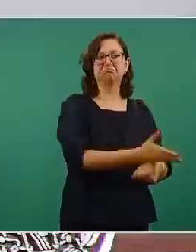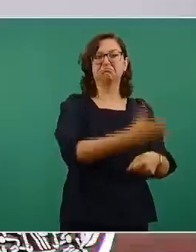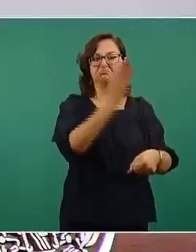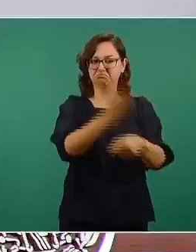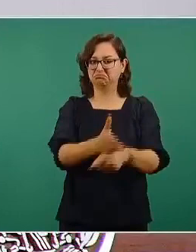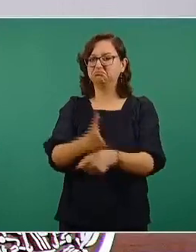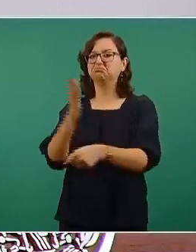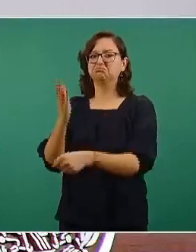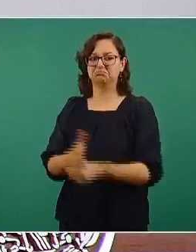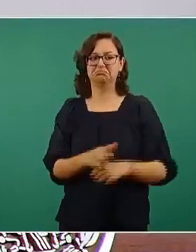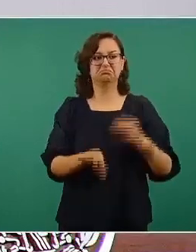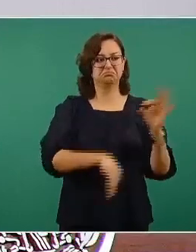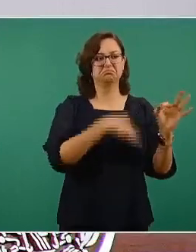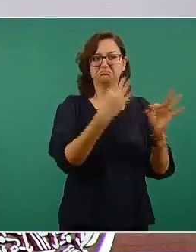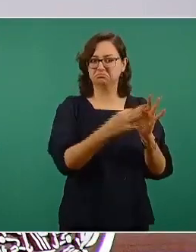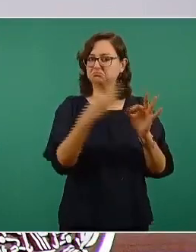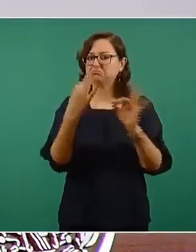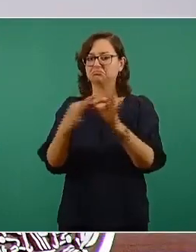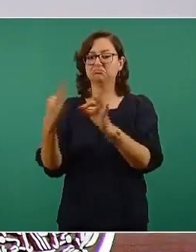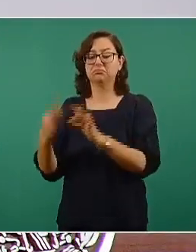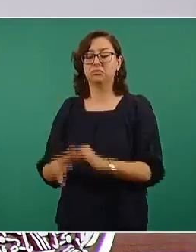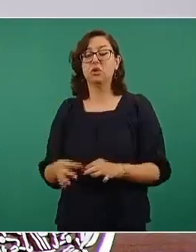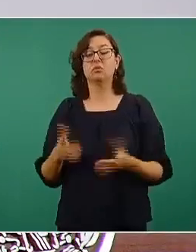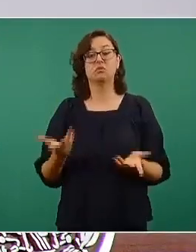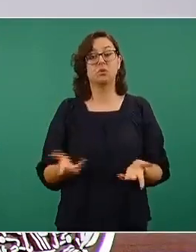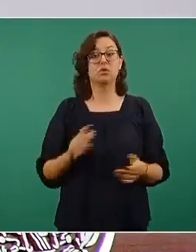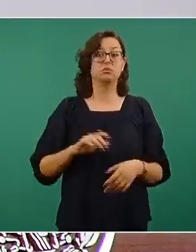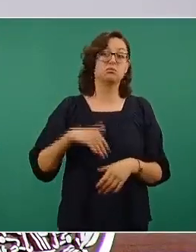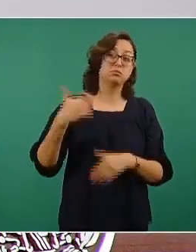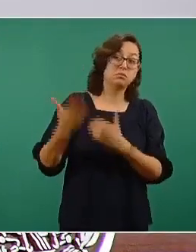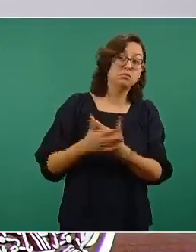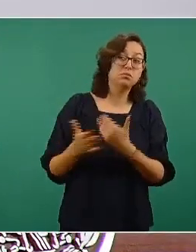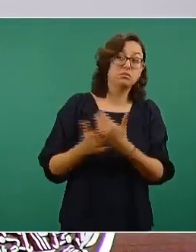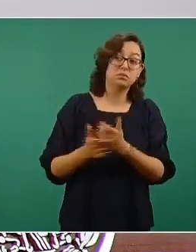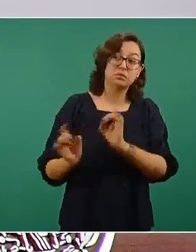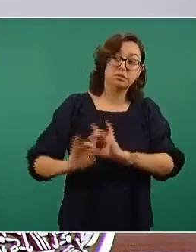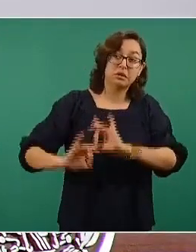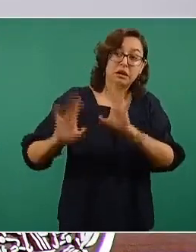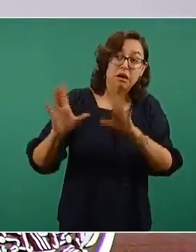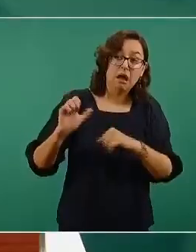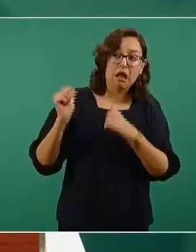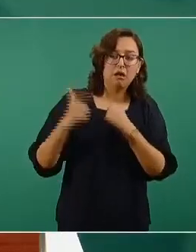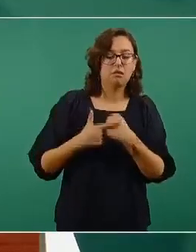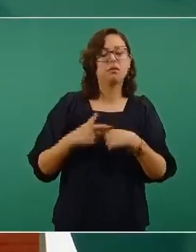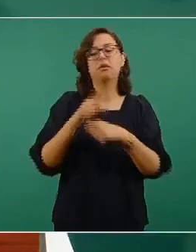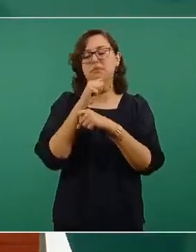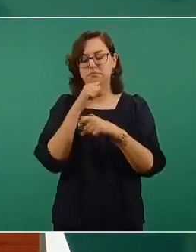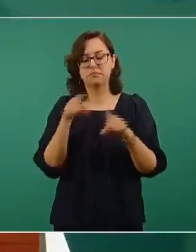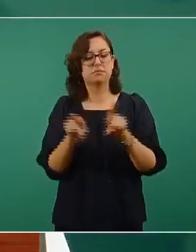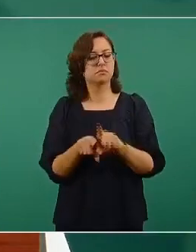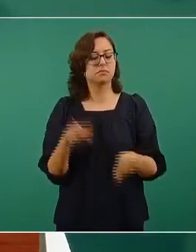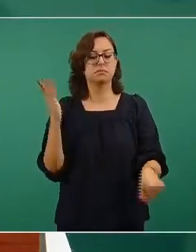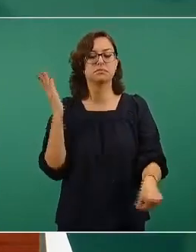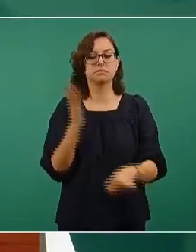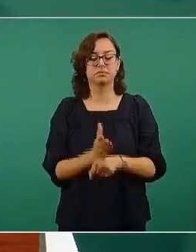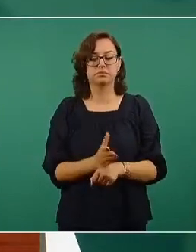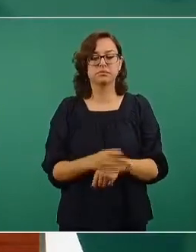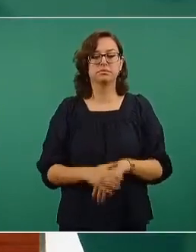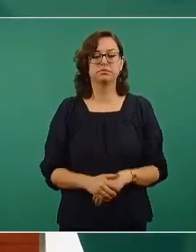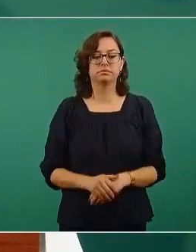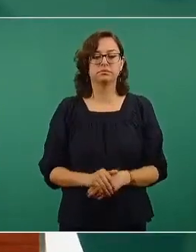Y, por cierto, que una buena noticia es